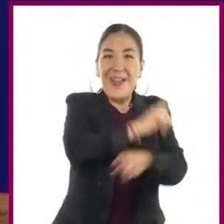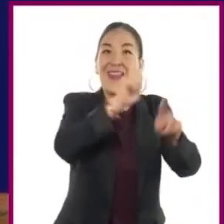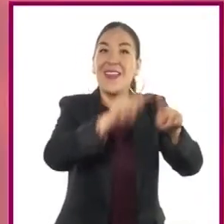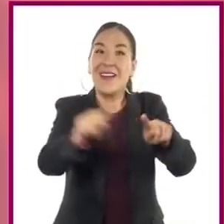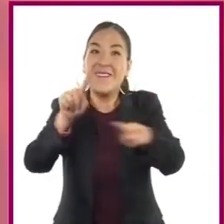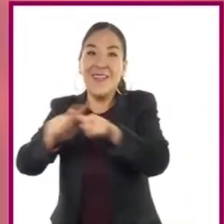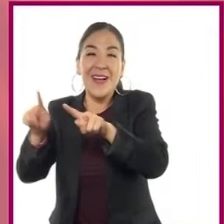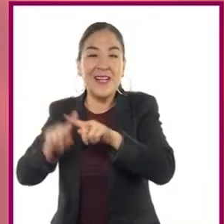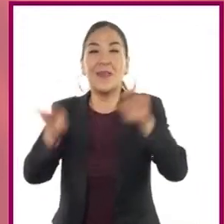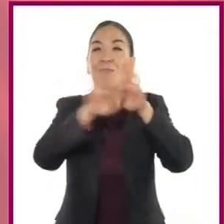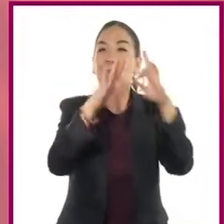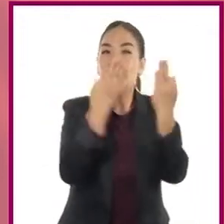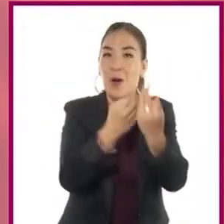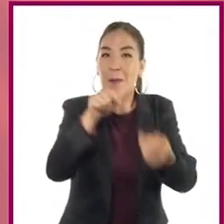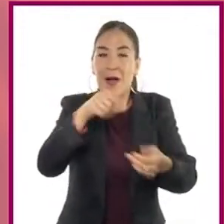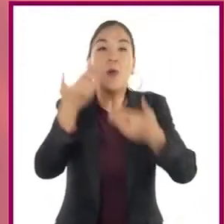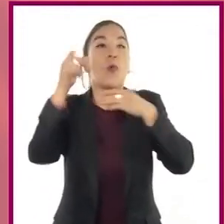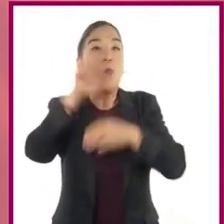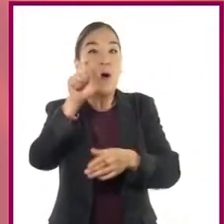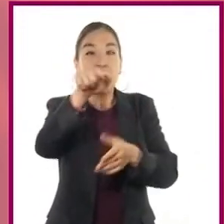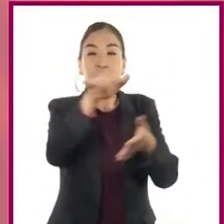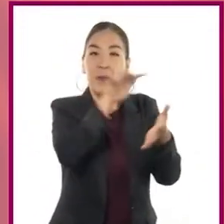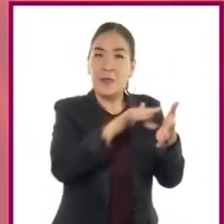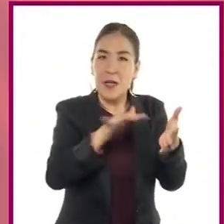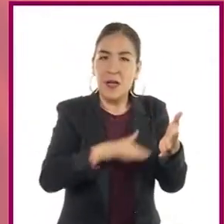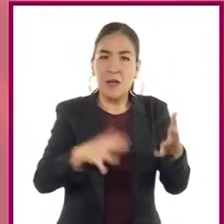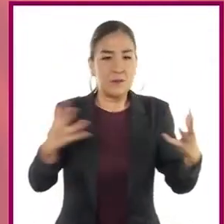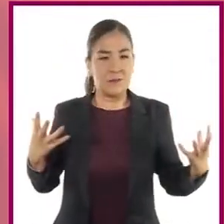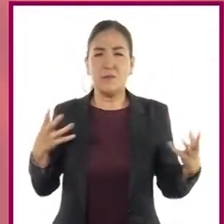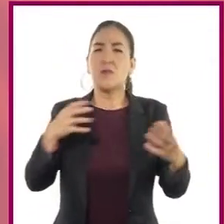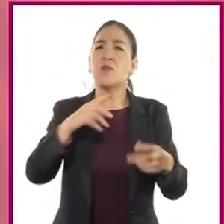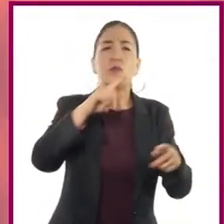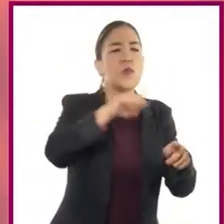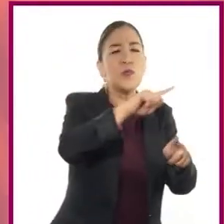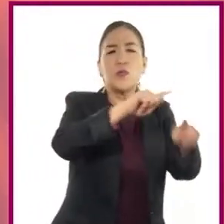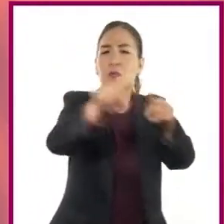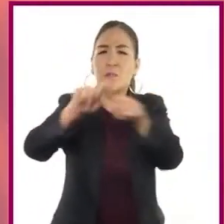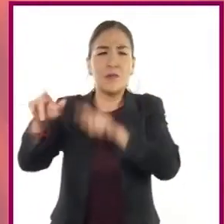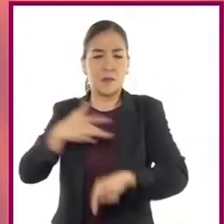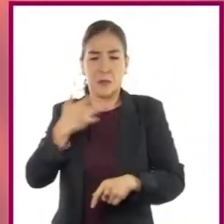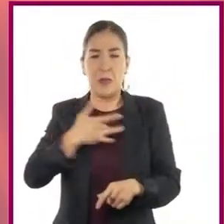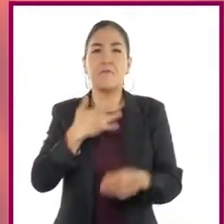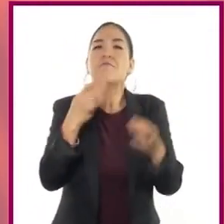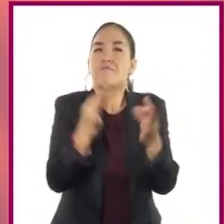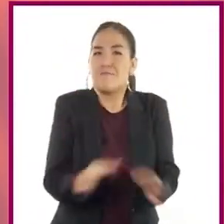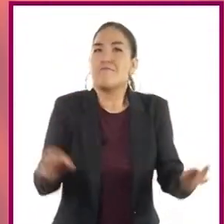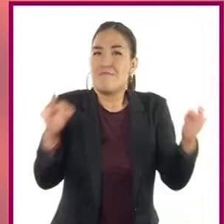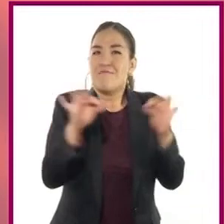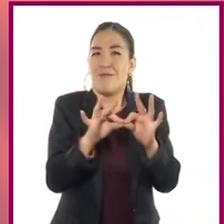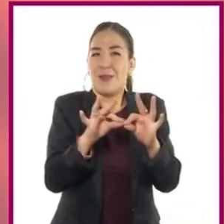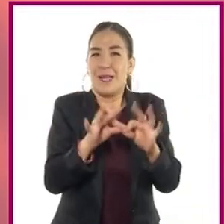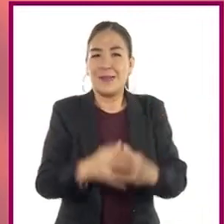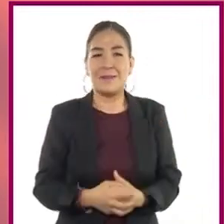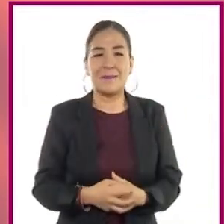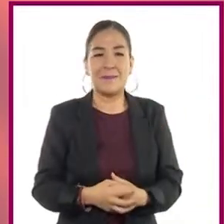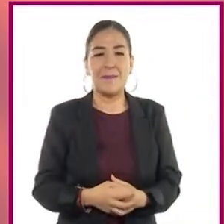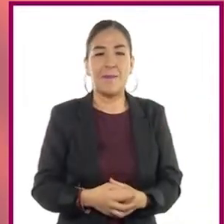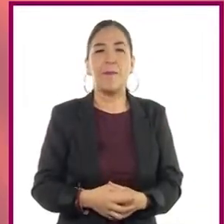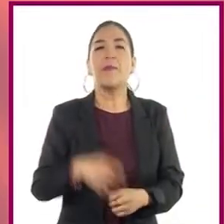emocionemos de distintas maneras, todos nuestros sentires son importantes. Continuamos con un poema del